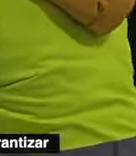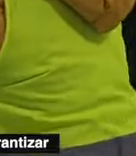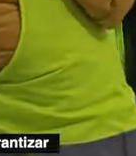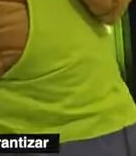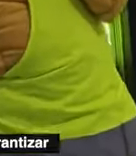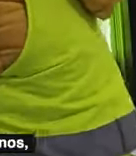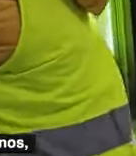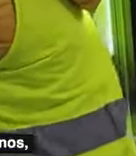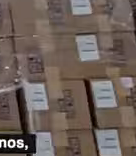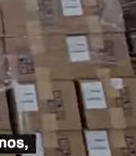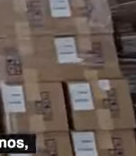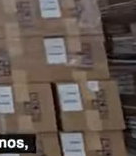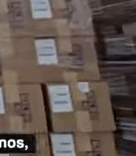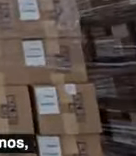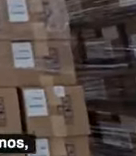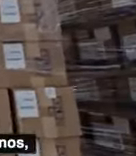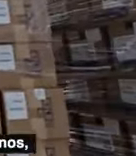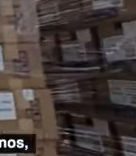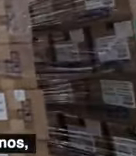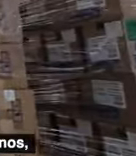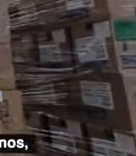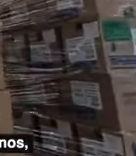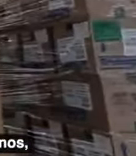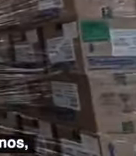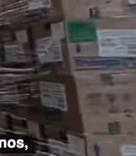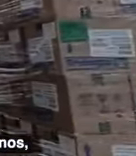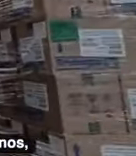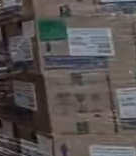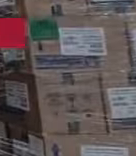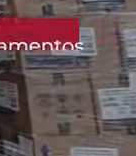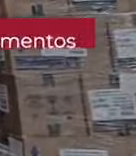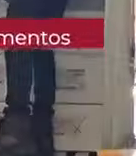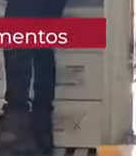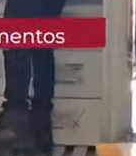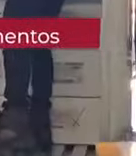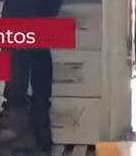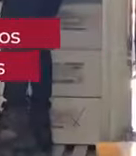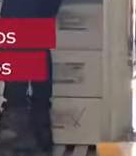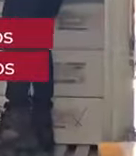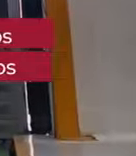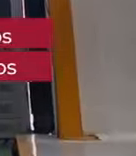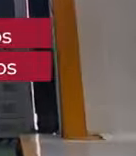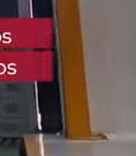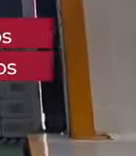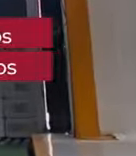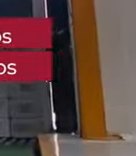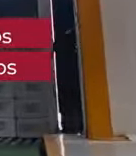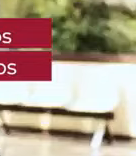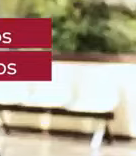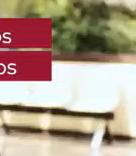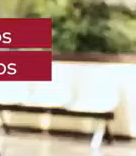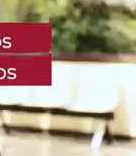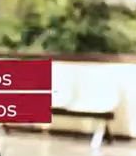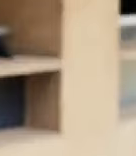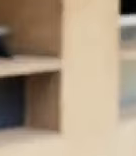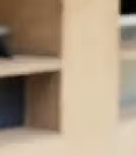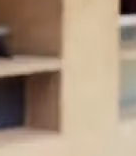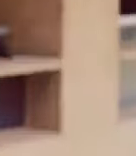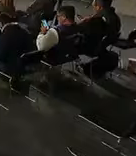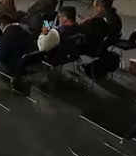para garantizar el derecho a la salud de todas y todos los mexicanos. Atención médica y medicamentos gratuitos.